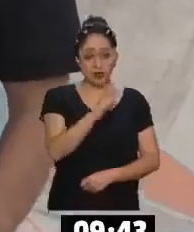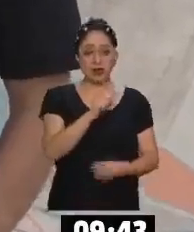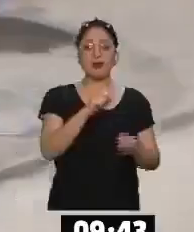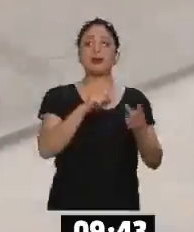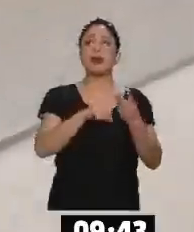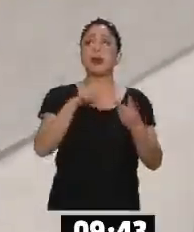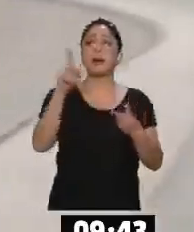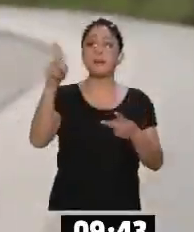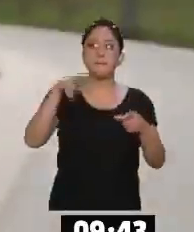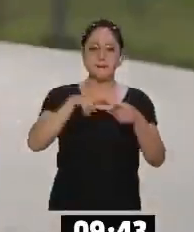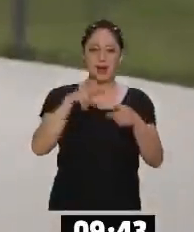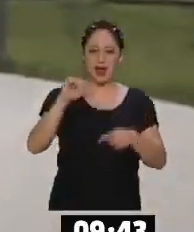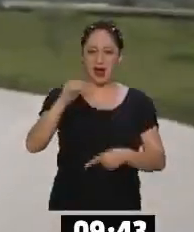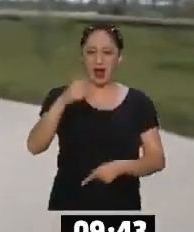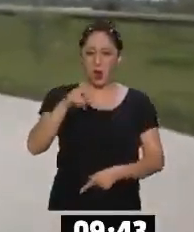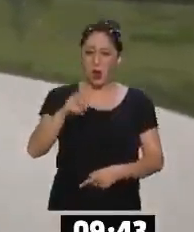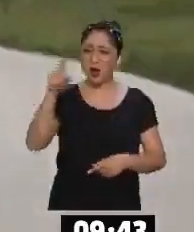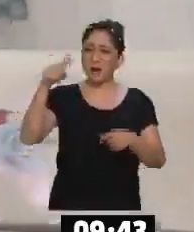bastante lejos.